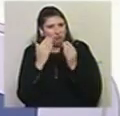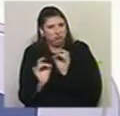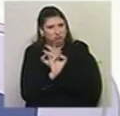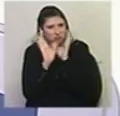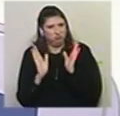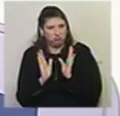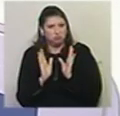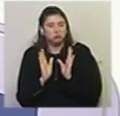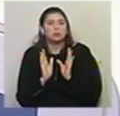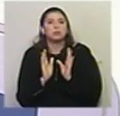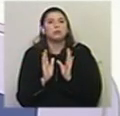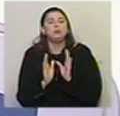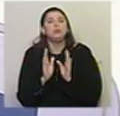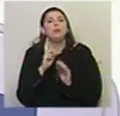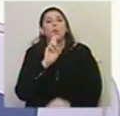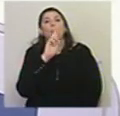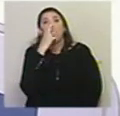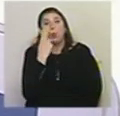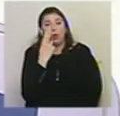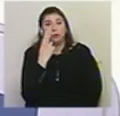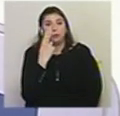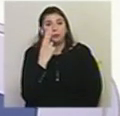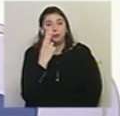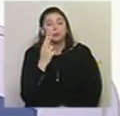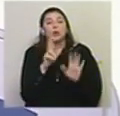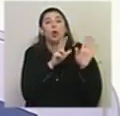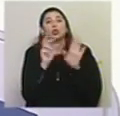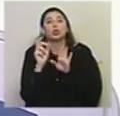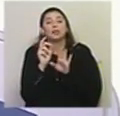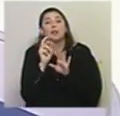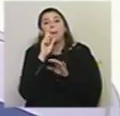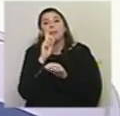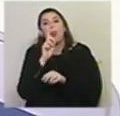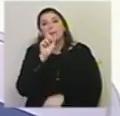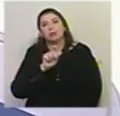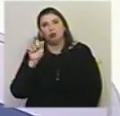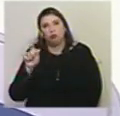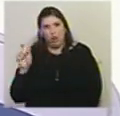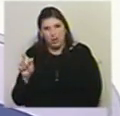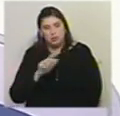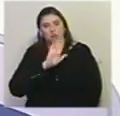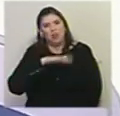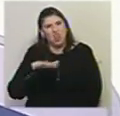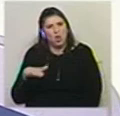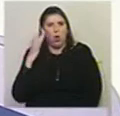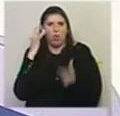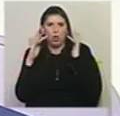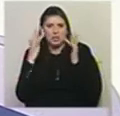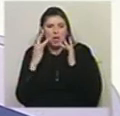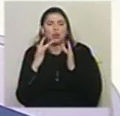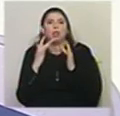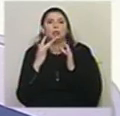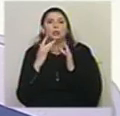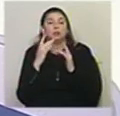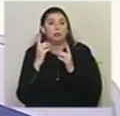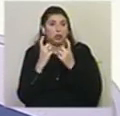Uruguay cubre aproximadamente 800.000 personas entre niños, adolescentes y las vacunas que precisan los